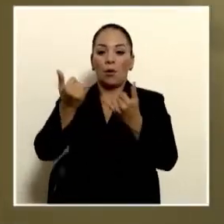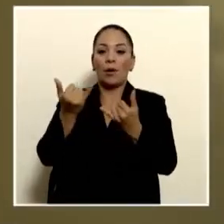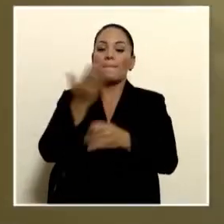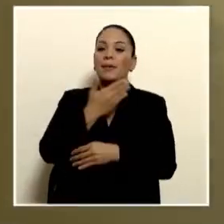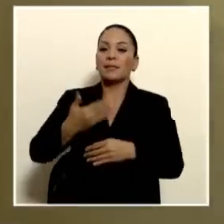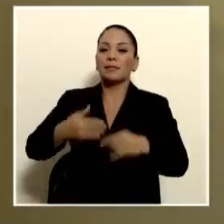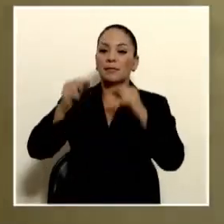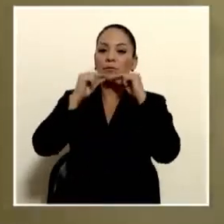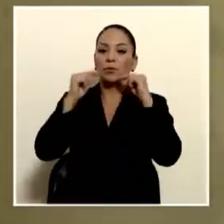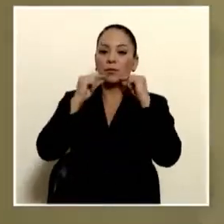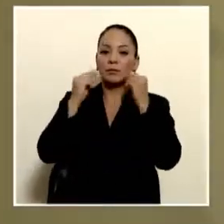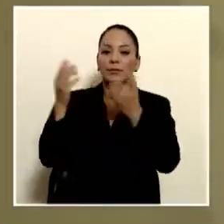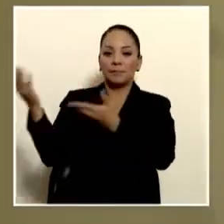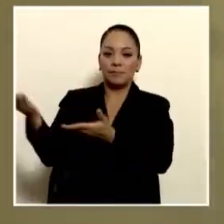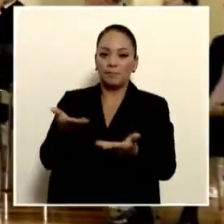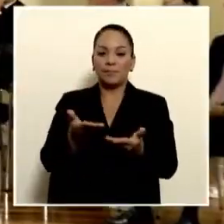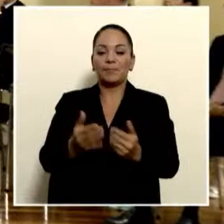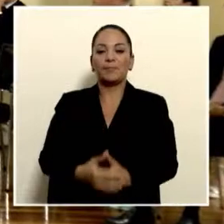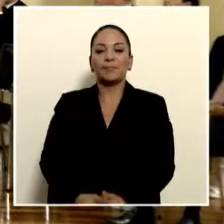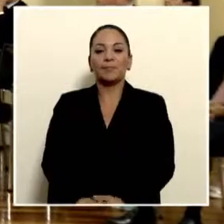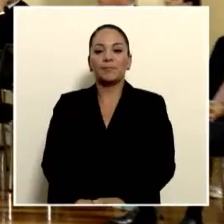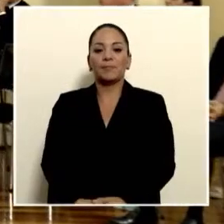don Rodrigo Chávez Robles.